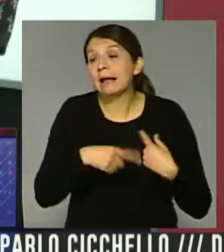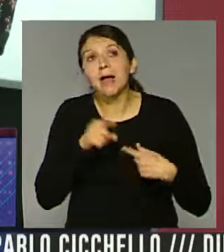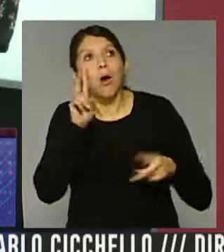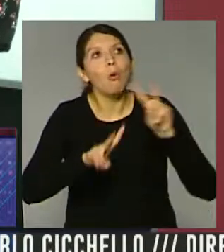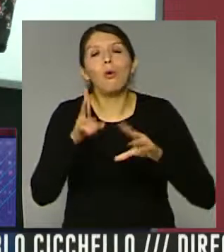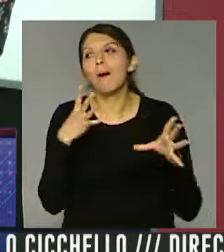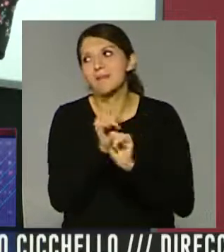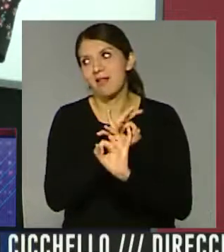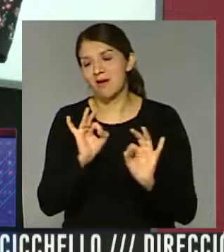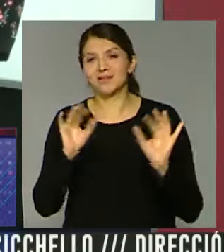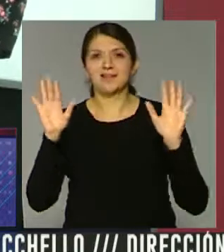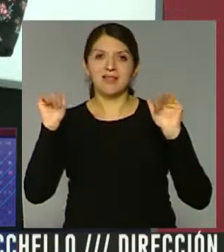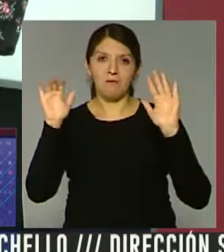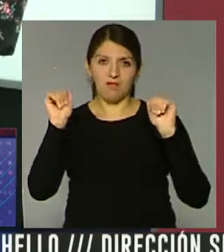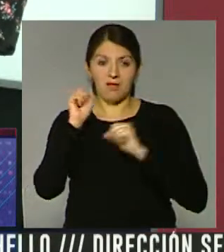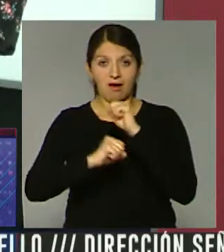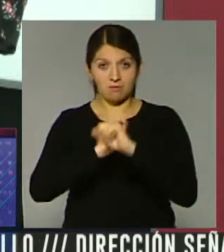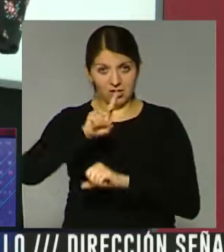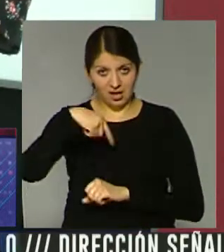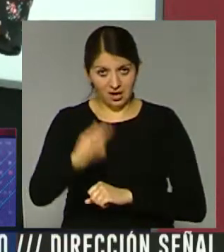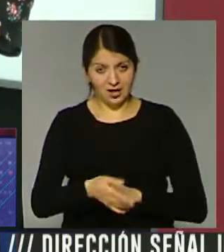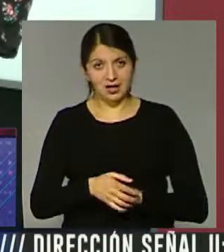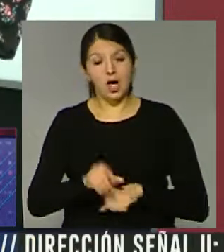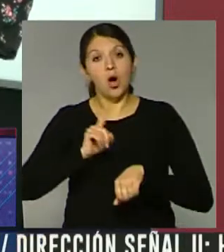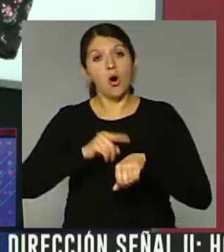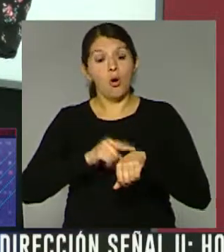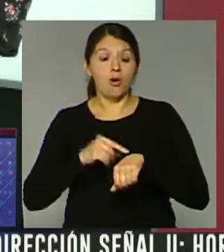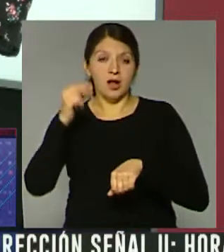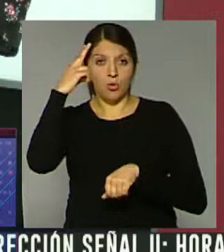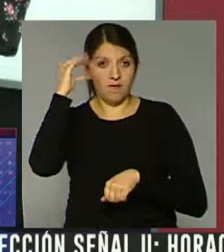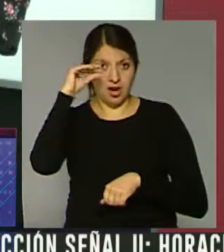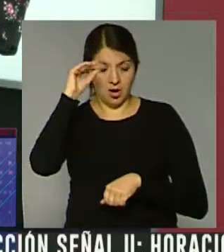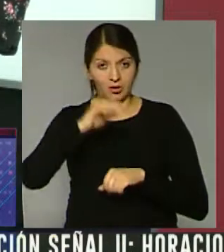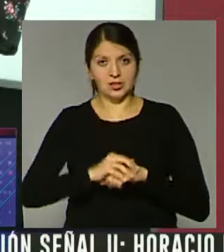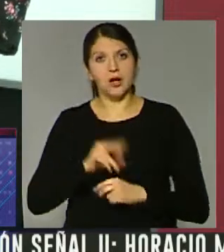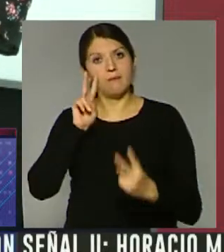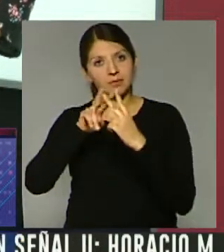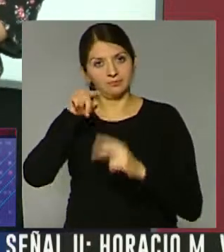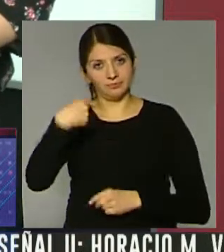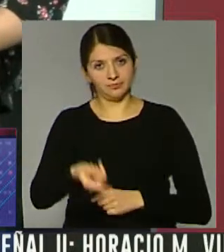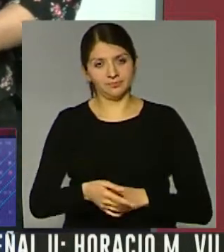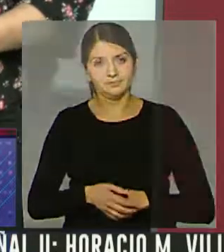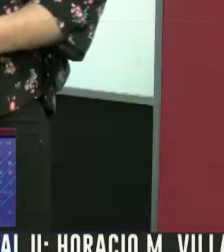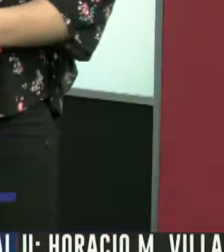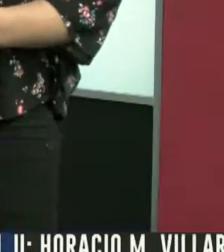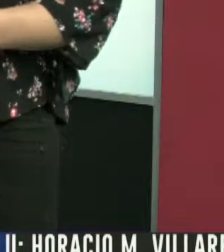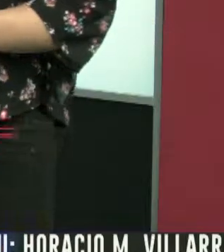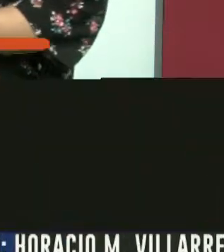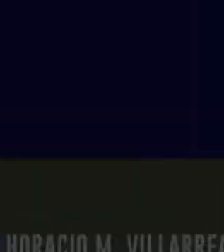que despedir. Nos despedimos hasta el día de mañana. Regresamos a las 21 por el canal 30 de la TDA. Nos vemos mañana. Chau. Hasta mañana.